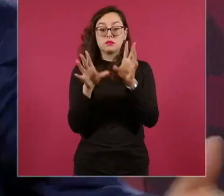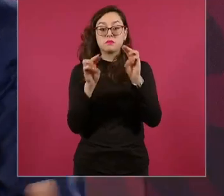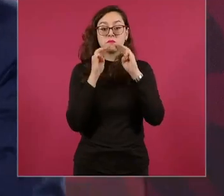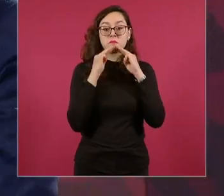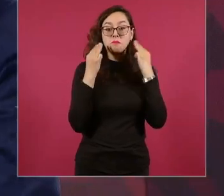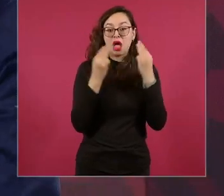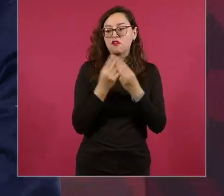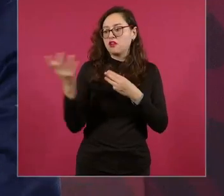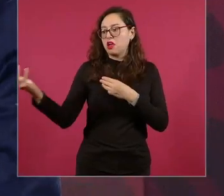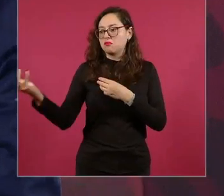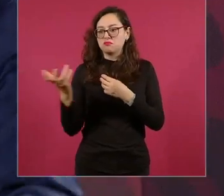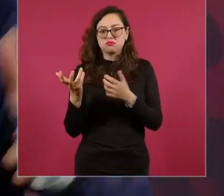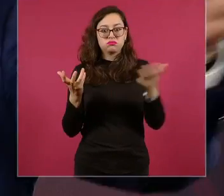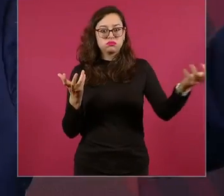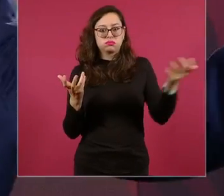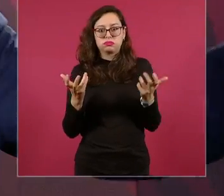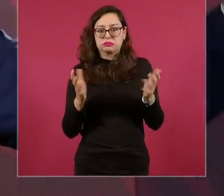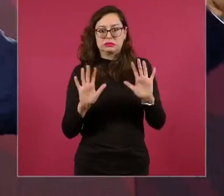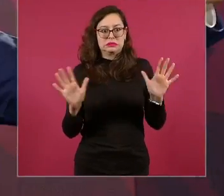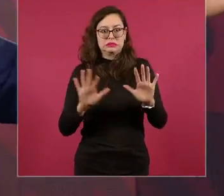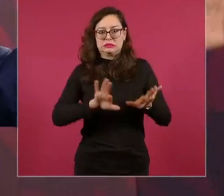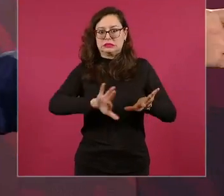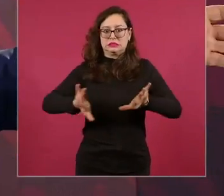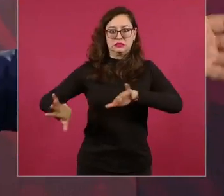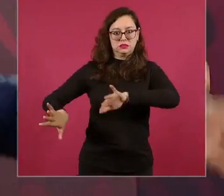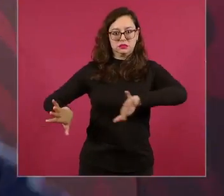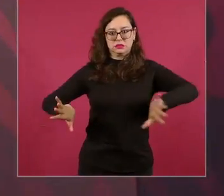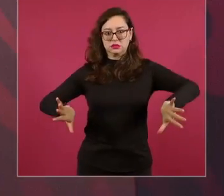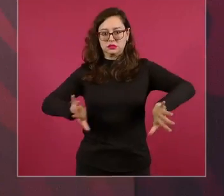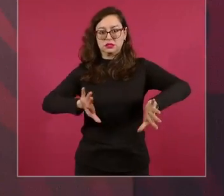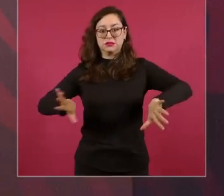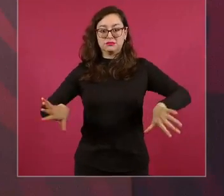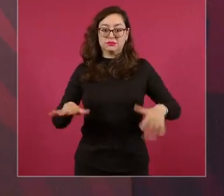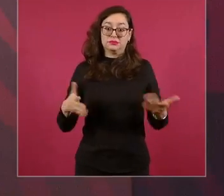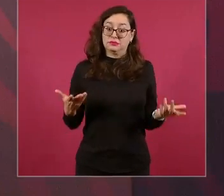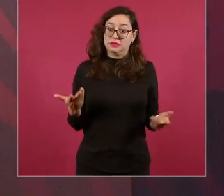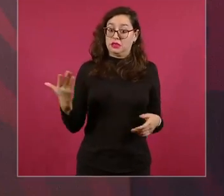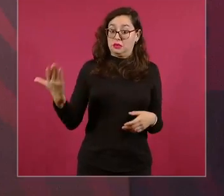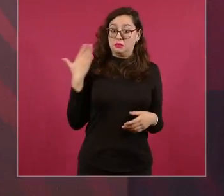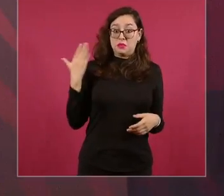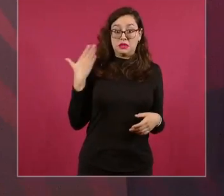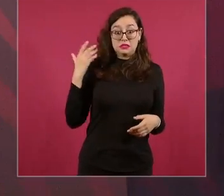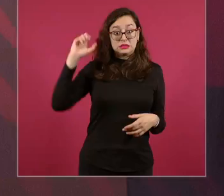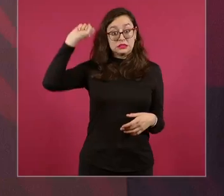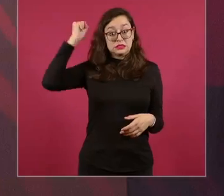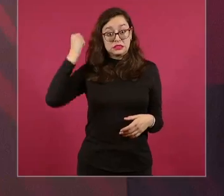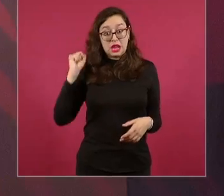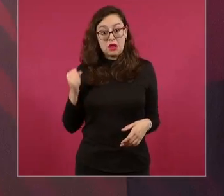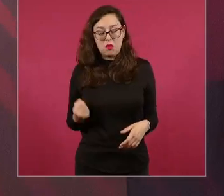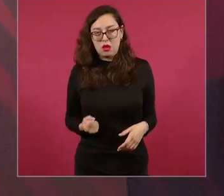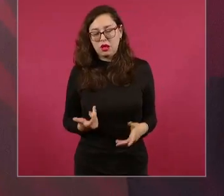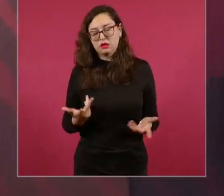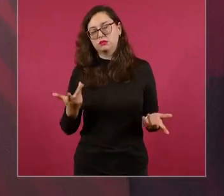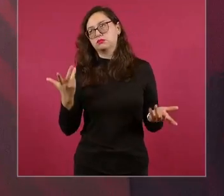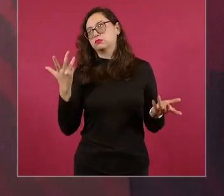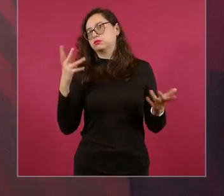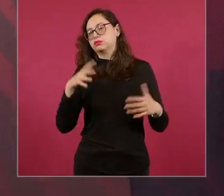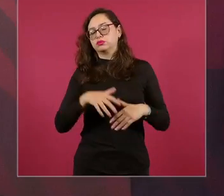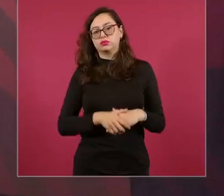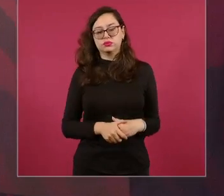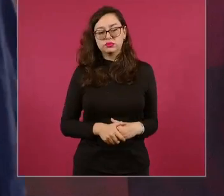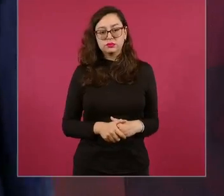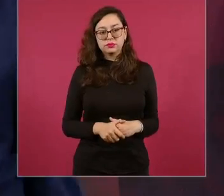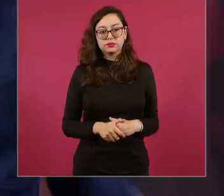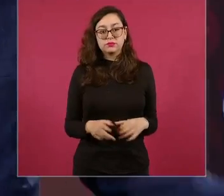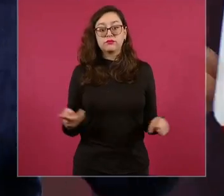bandas todo esto último de Sinaloa sí el reporte es